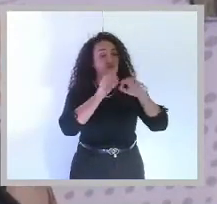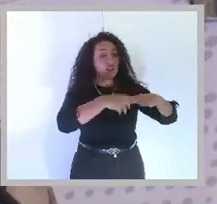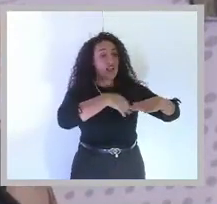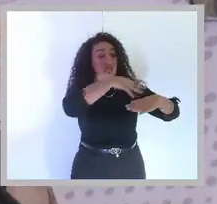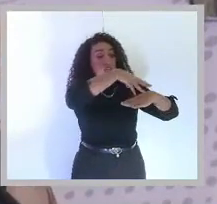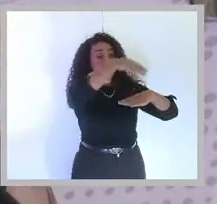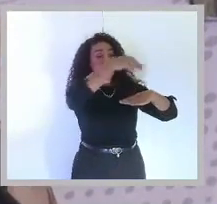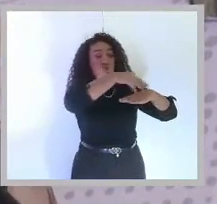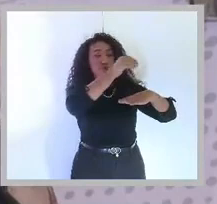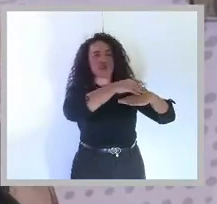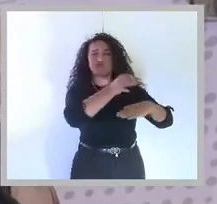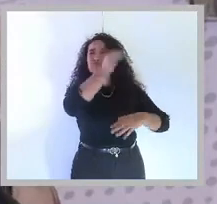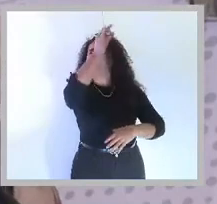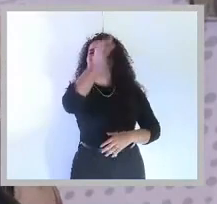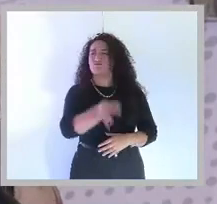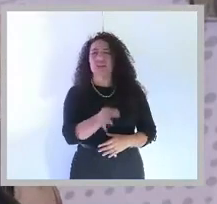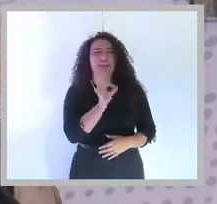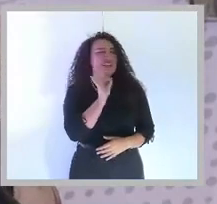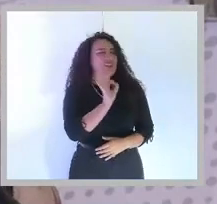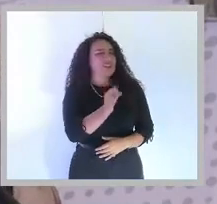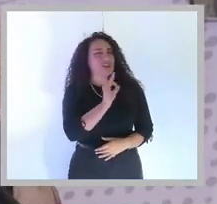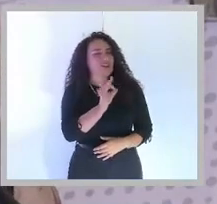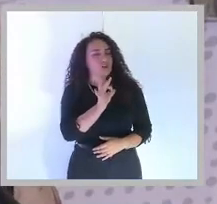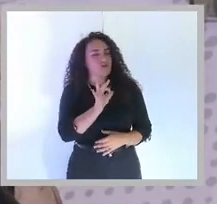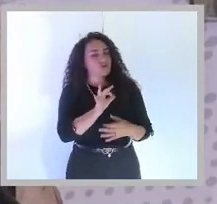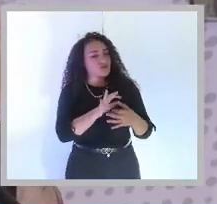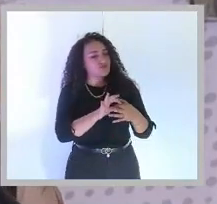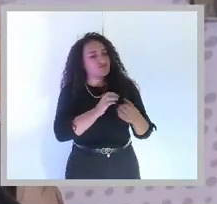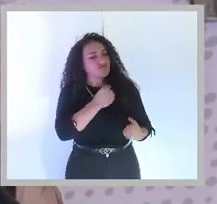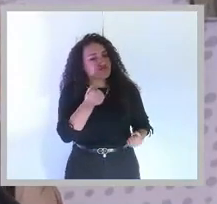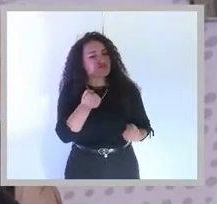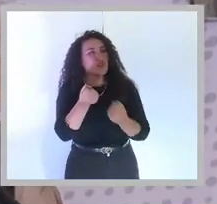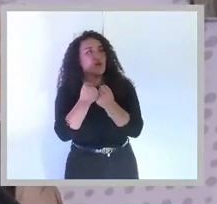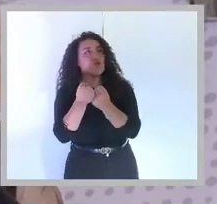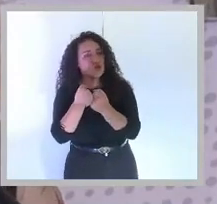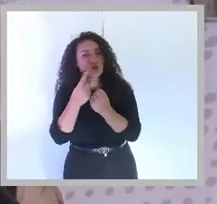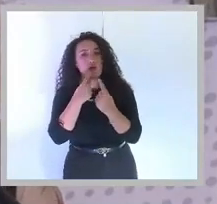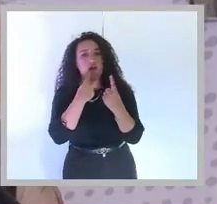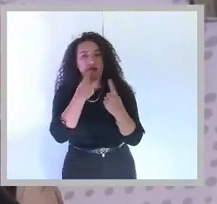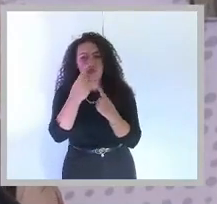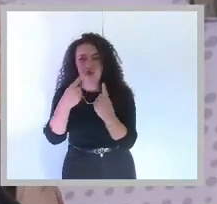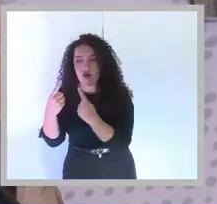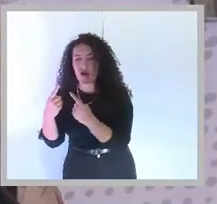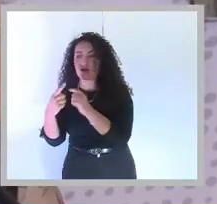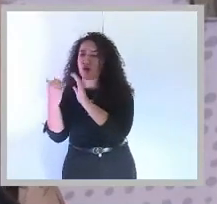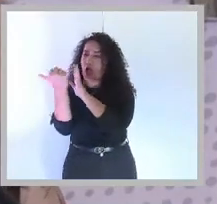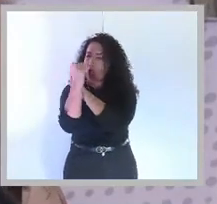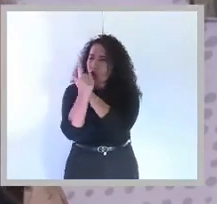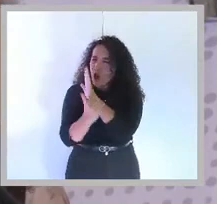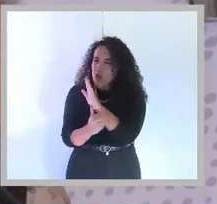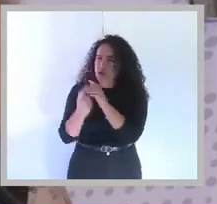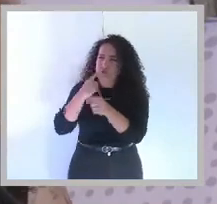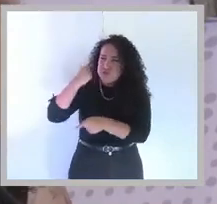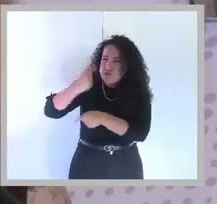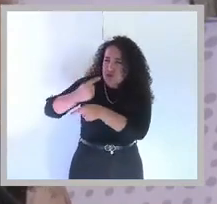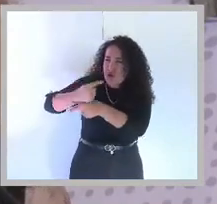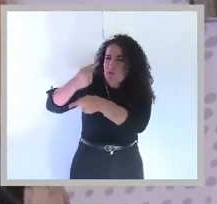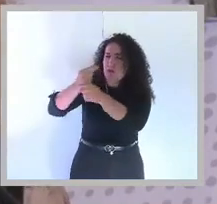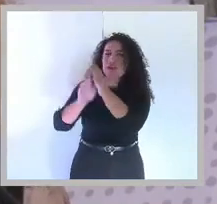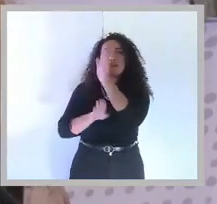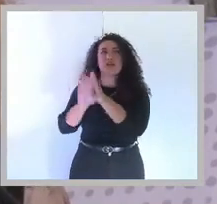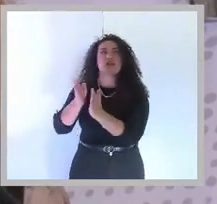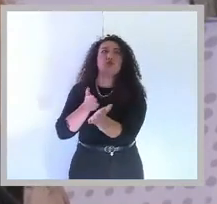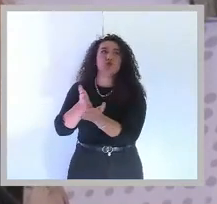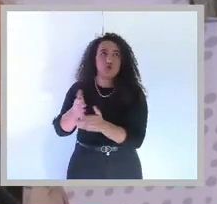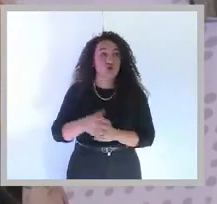podrán encontrar un aliado para el diálogo y la implementación de las agendas de desarrollo sostenible.